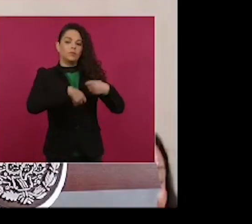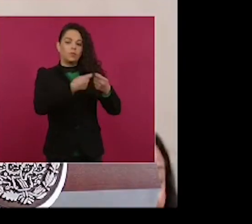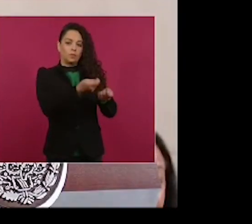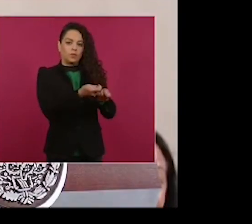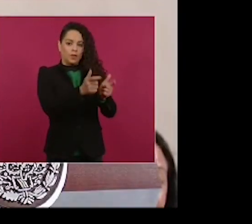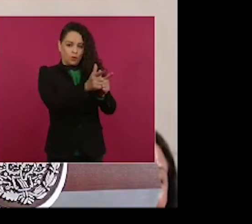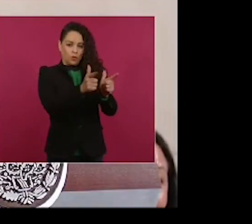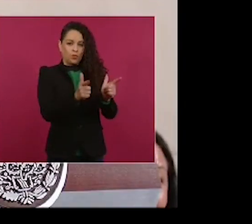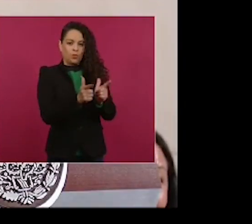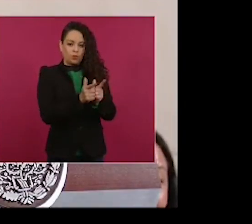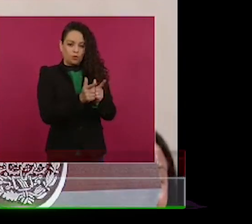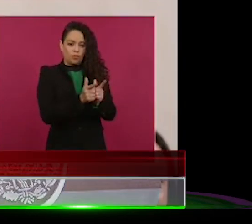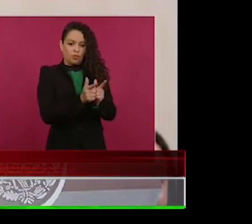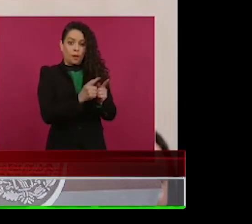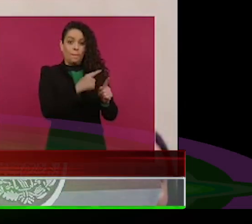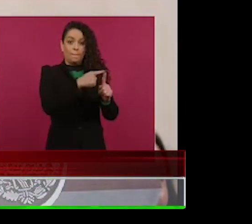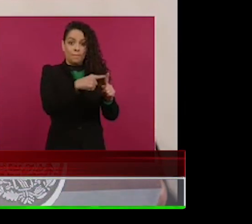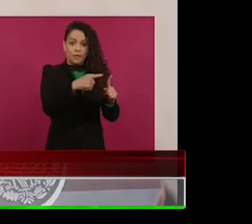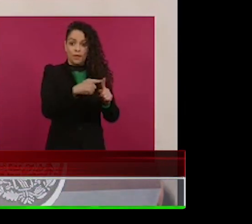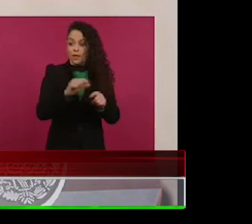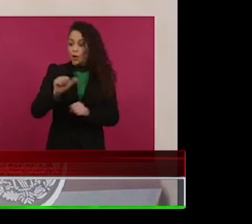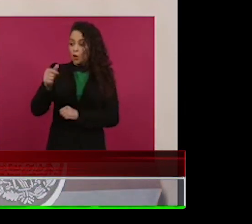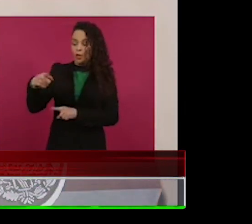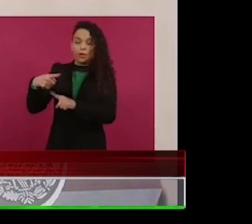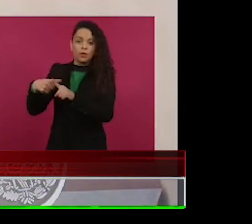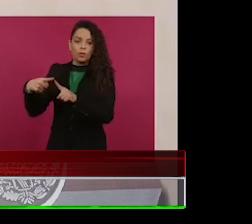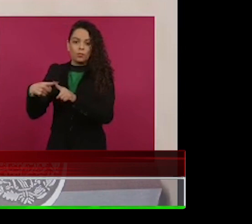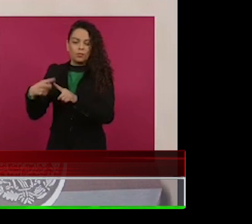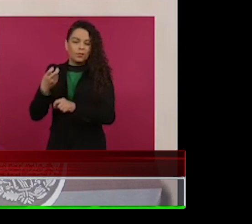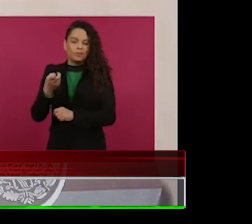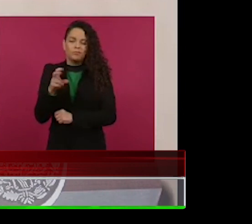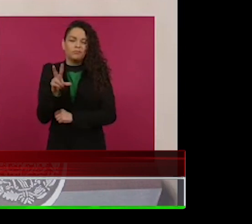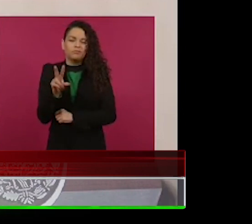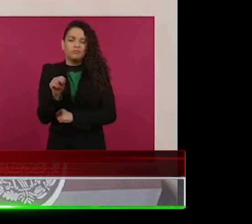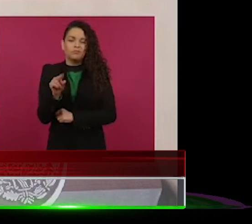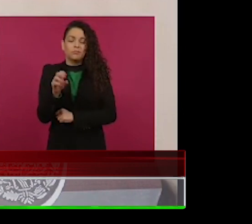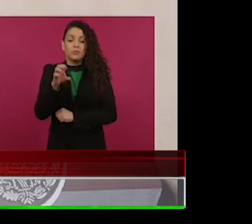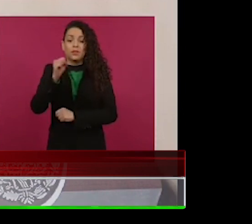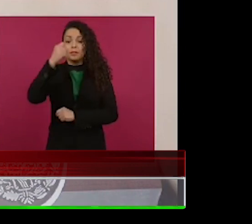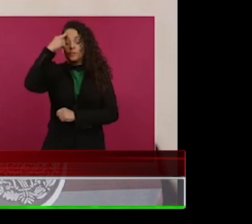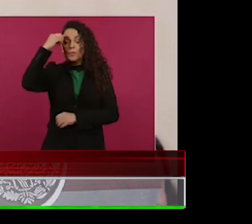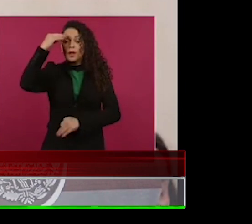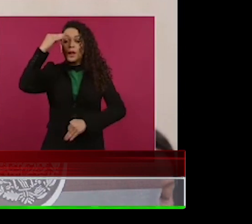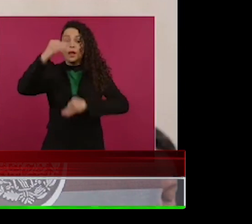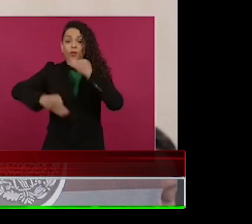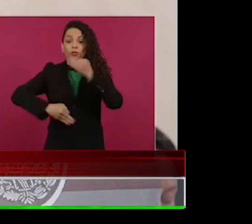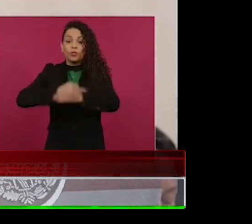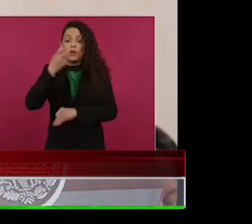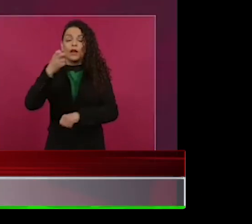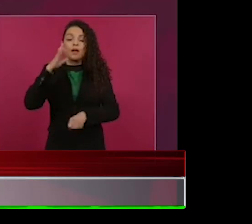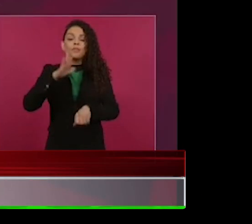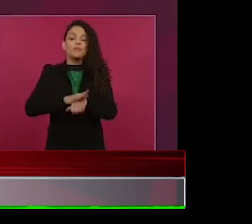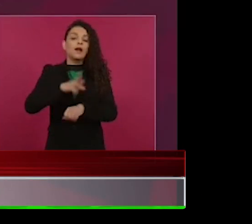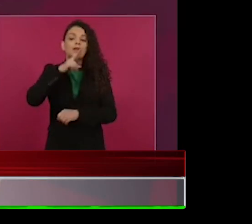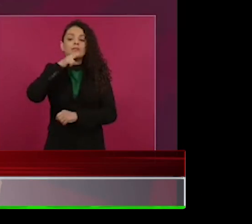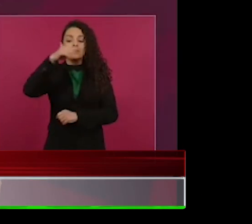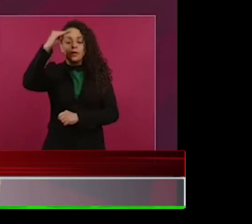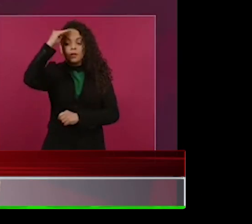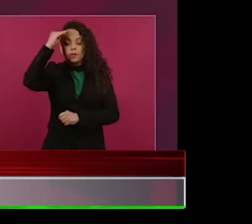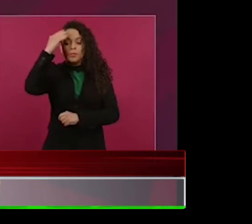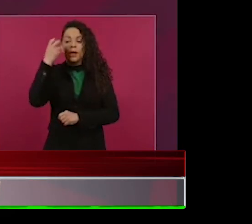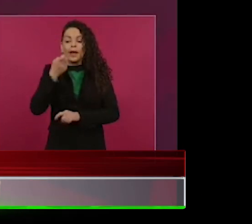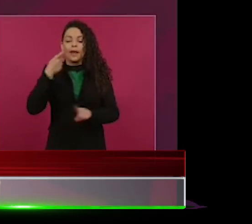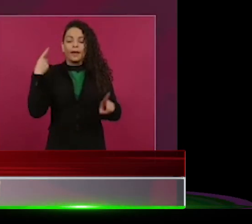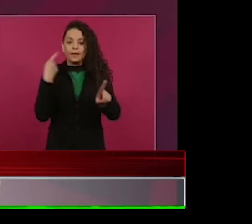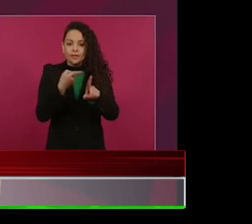trata de un guardadito para mantener privilegios el presidente invitó a los integrantes del poder judicial a actuar bajo el principio de la